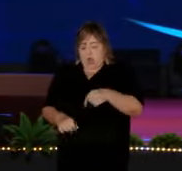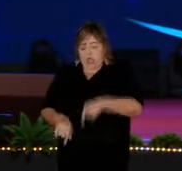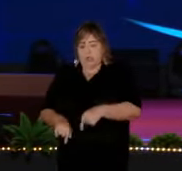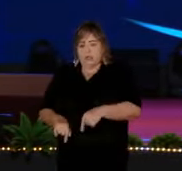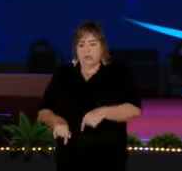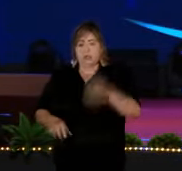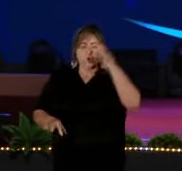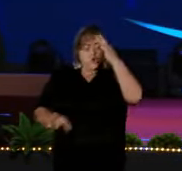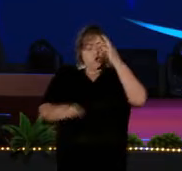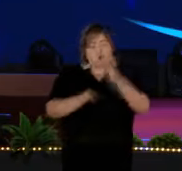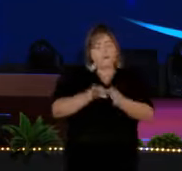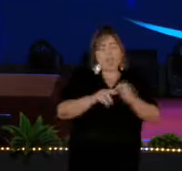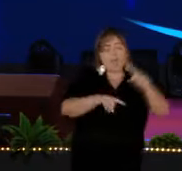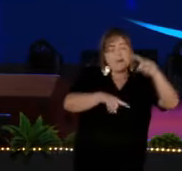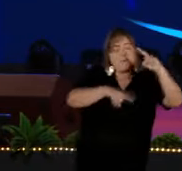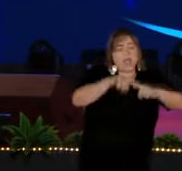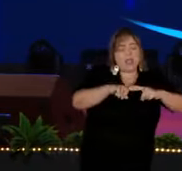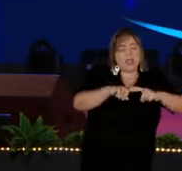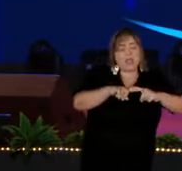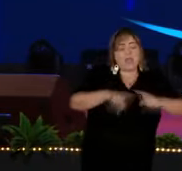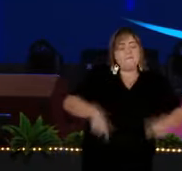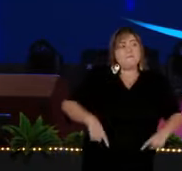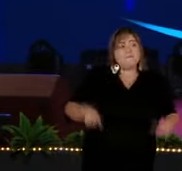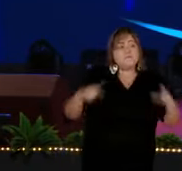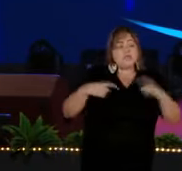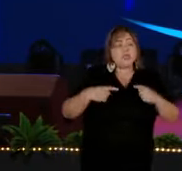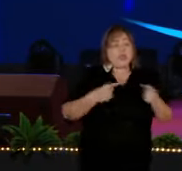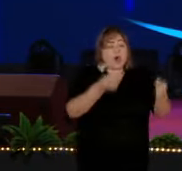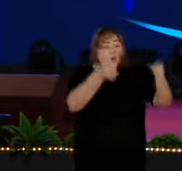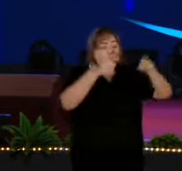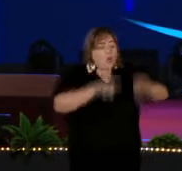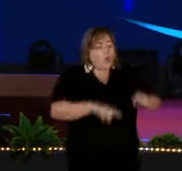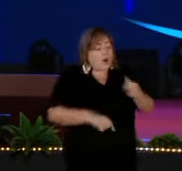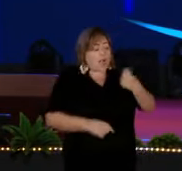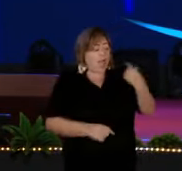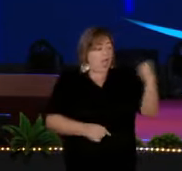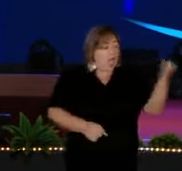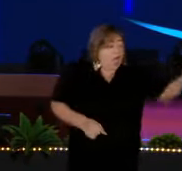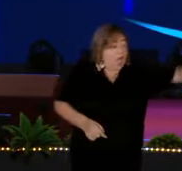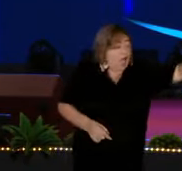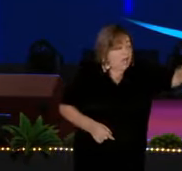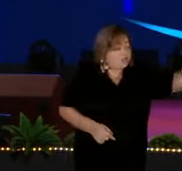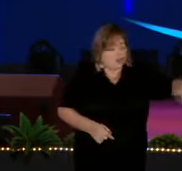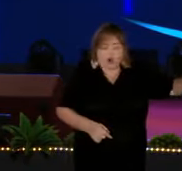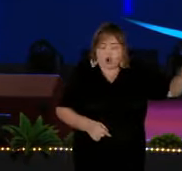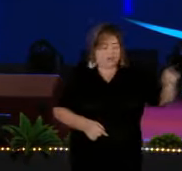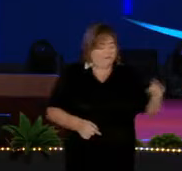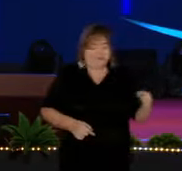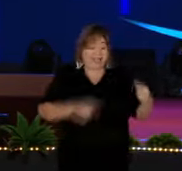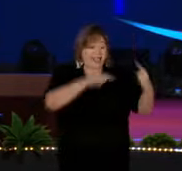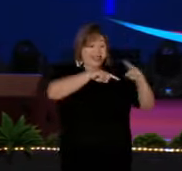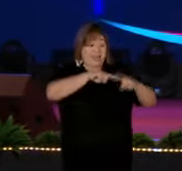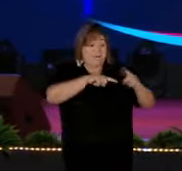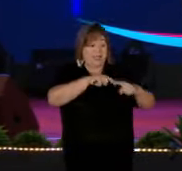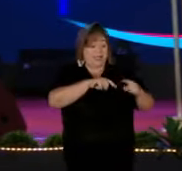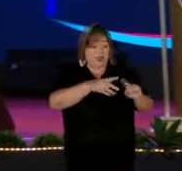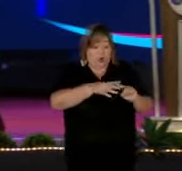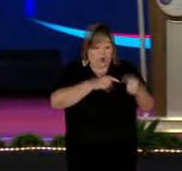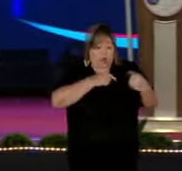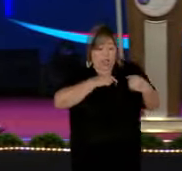no depende ni tu vida de lo que pase allá. Depende de lo que pase de aquí para allá.